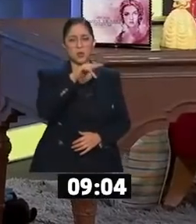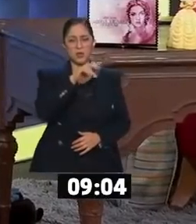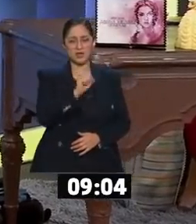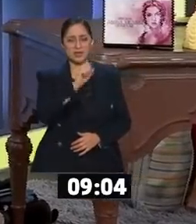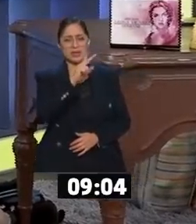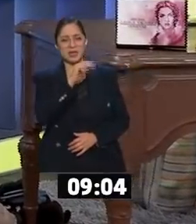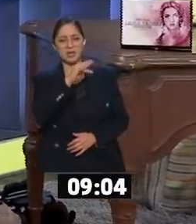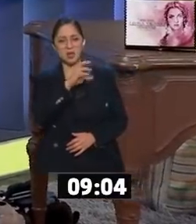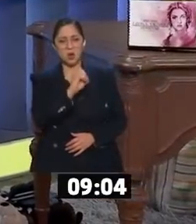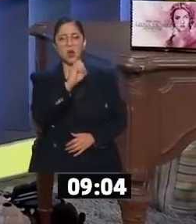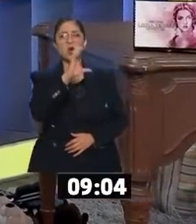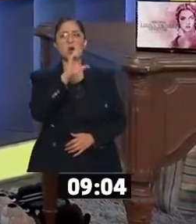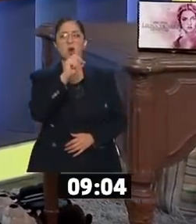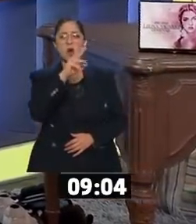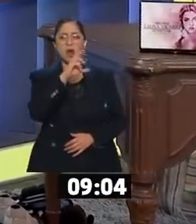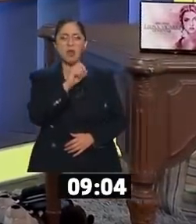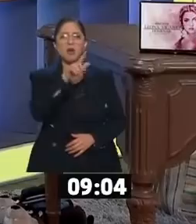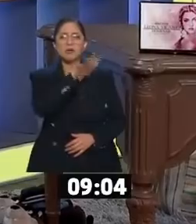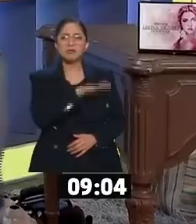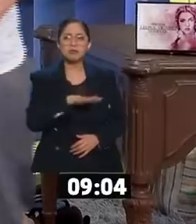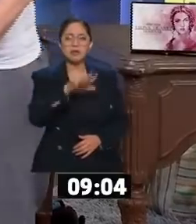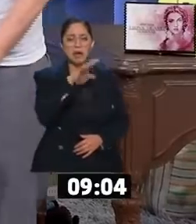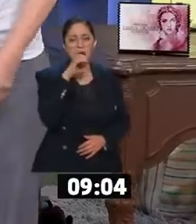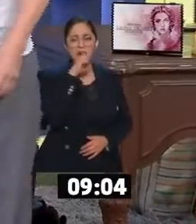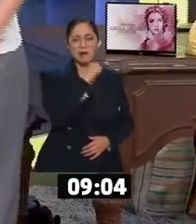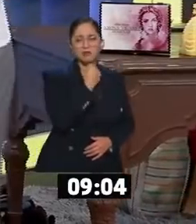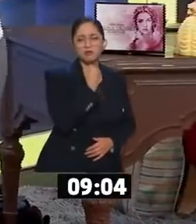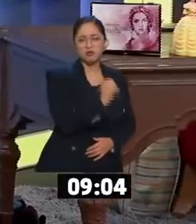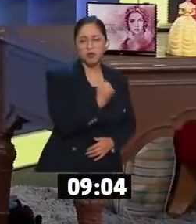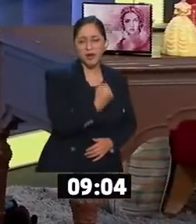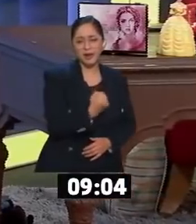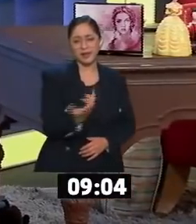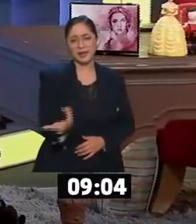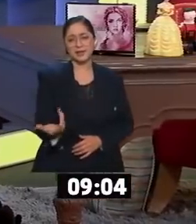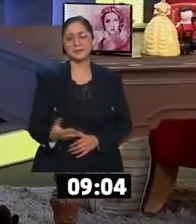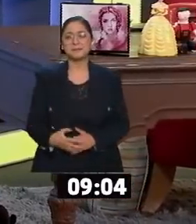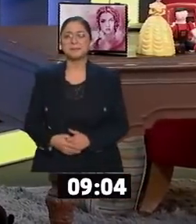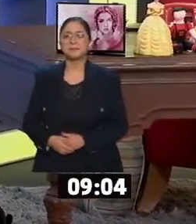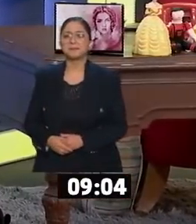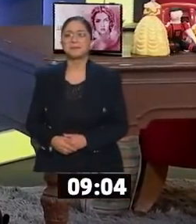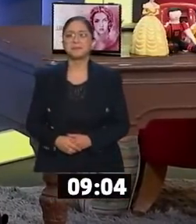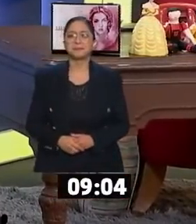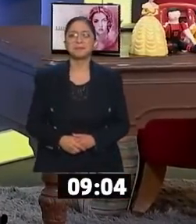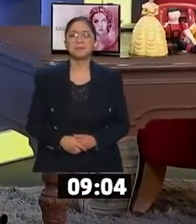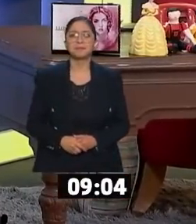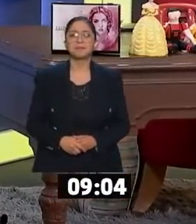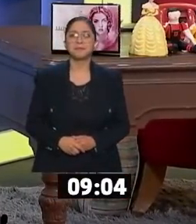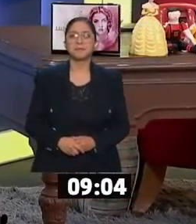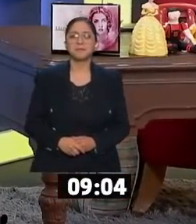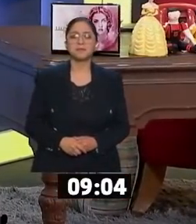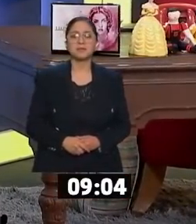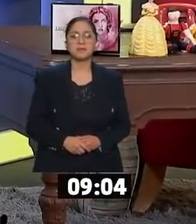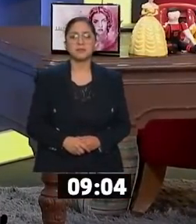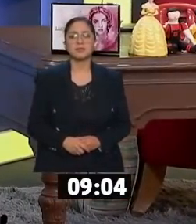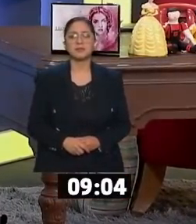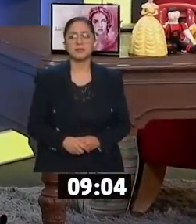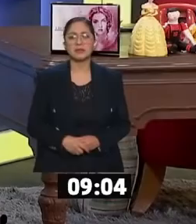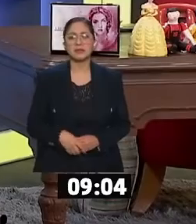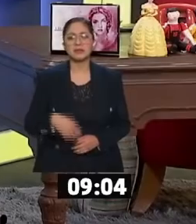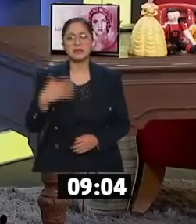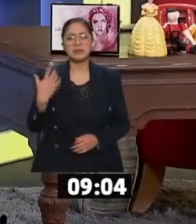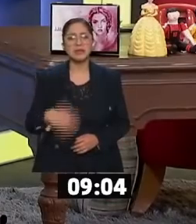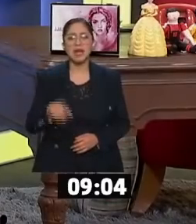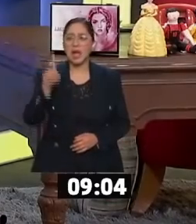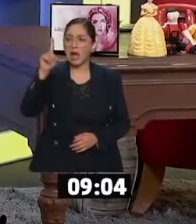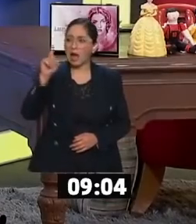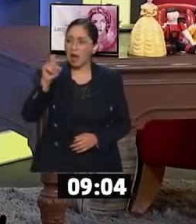hace, señora? Pero porque por el lo amor de calientan la Virgen? plaza, pues es Venga. otra cosa. Oiga, ¿cómo dice usted inundaciones? Inundaciones, No, señora, pues oiga, como se